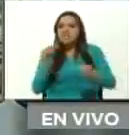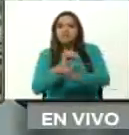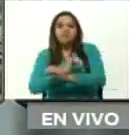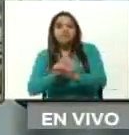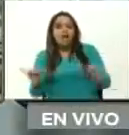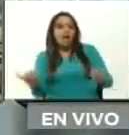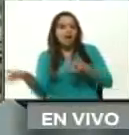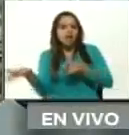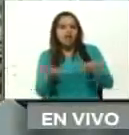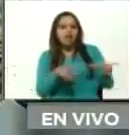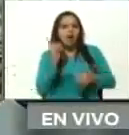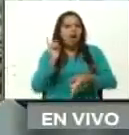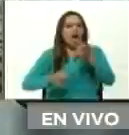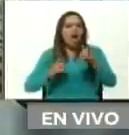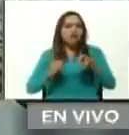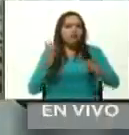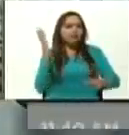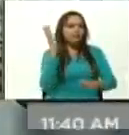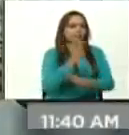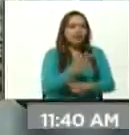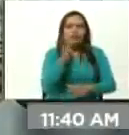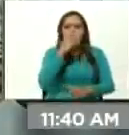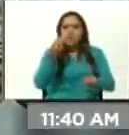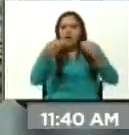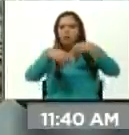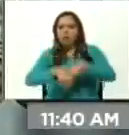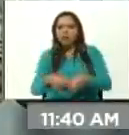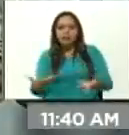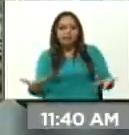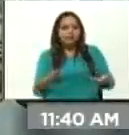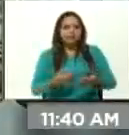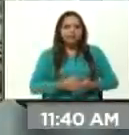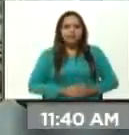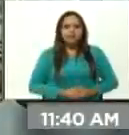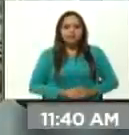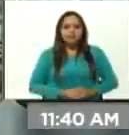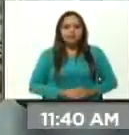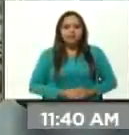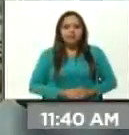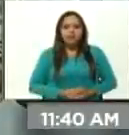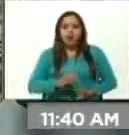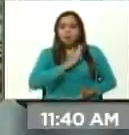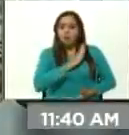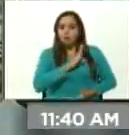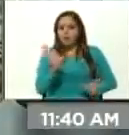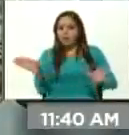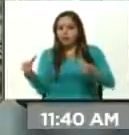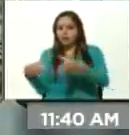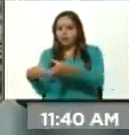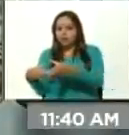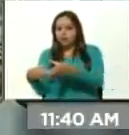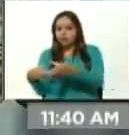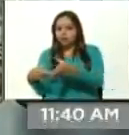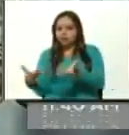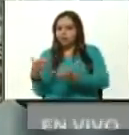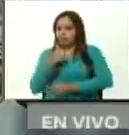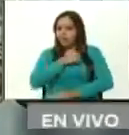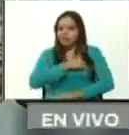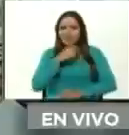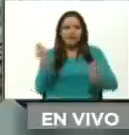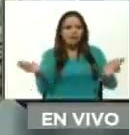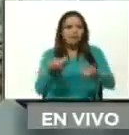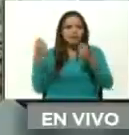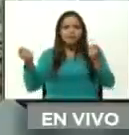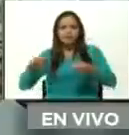totalmente desproporcionadas, aventureras y temerarias, propias de la lamentable campaña